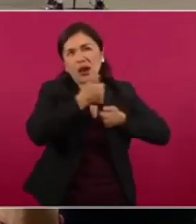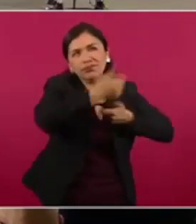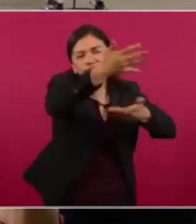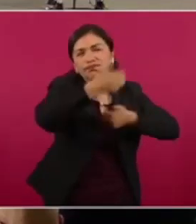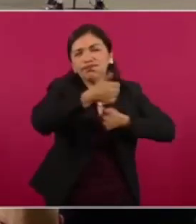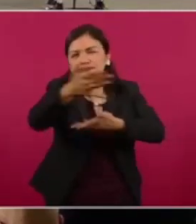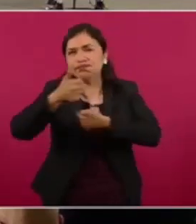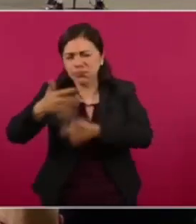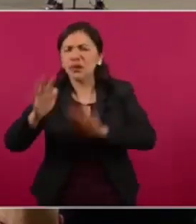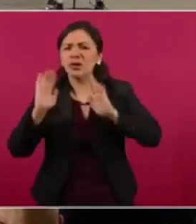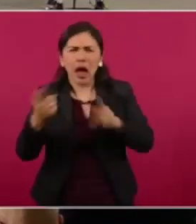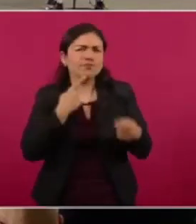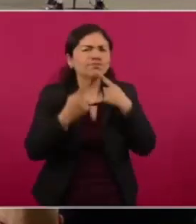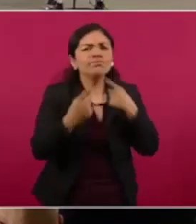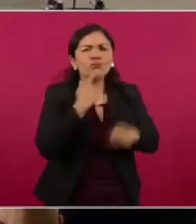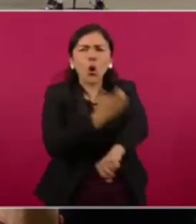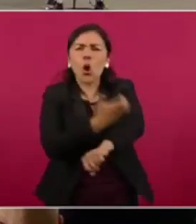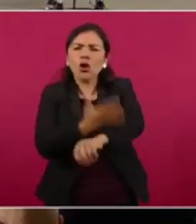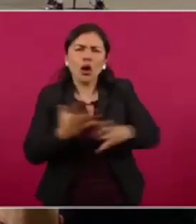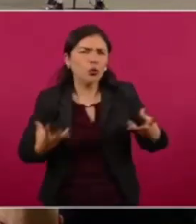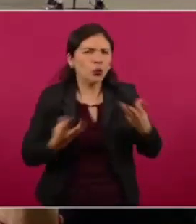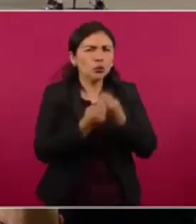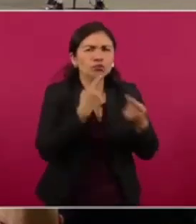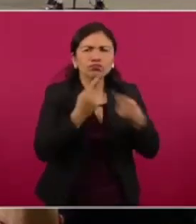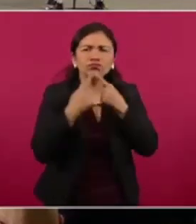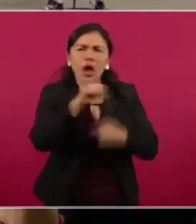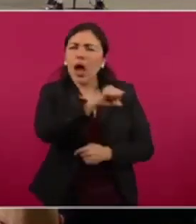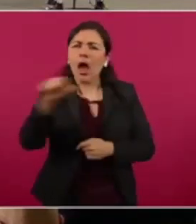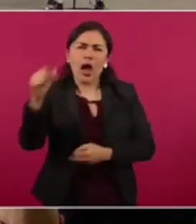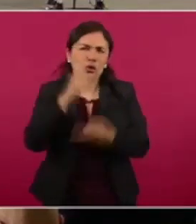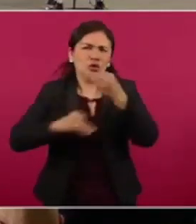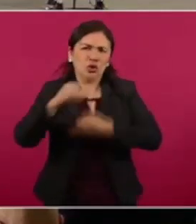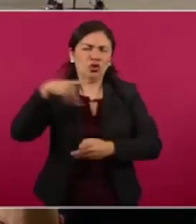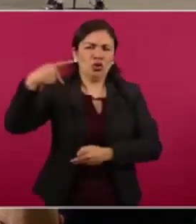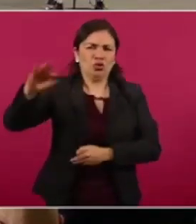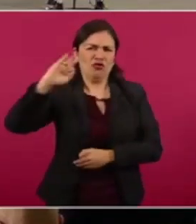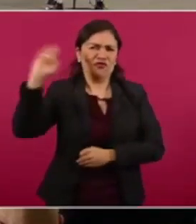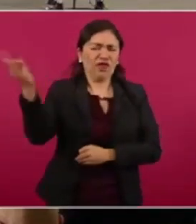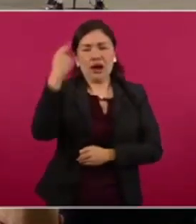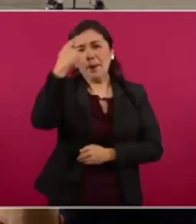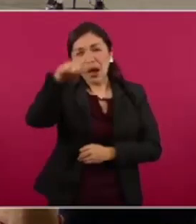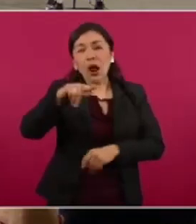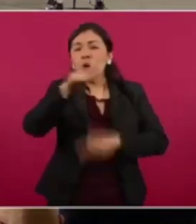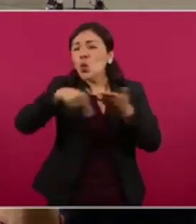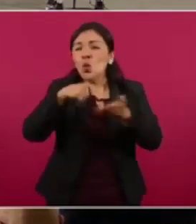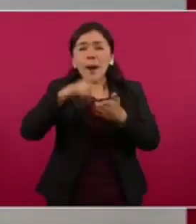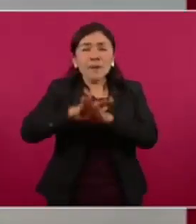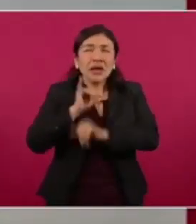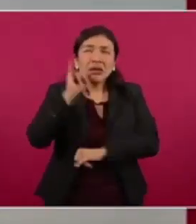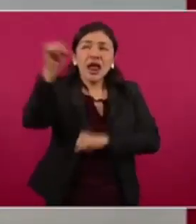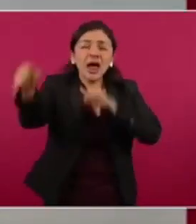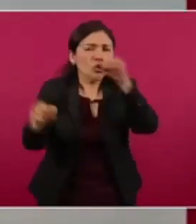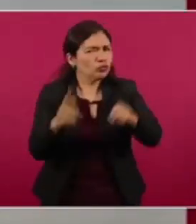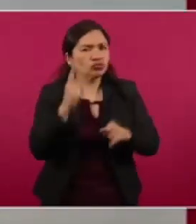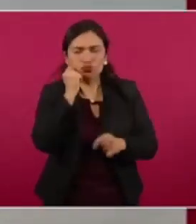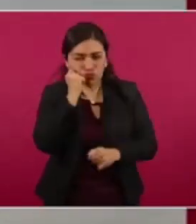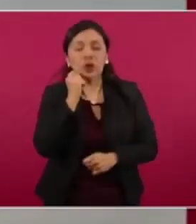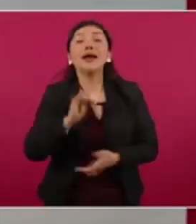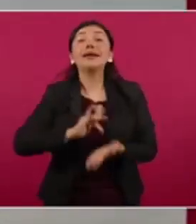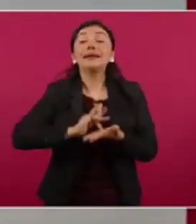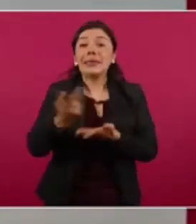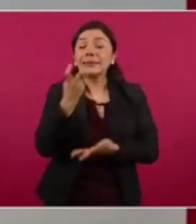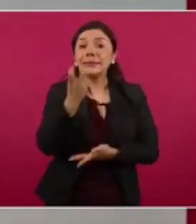gran coordinación por todas las fuerzas federales para llegar a las poblaciones más lejanas. Gracias al trabajo y